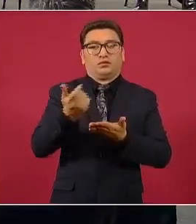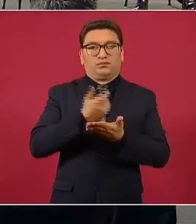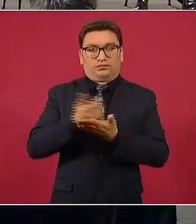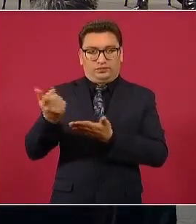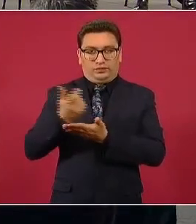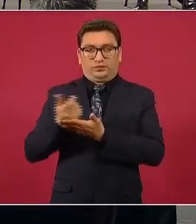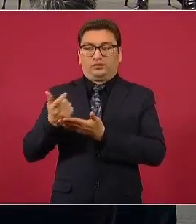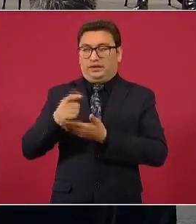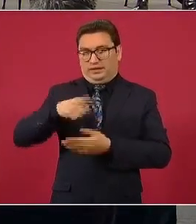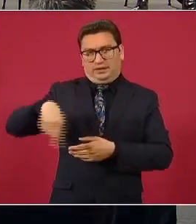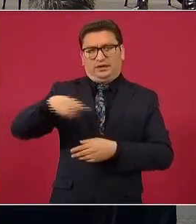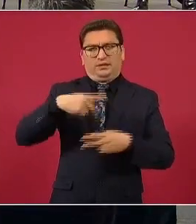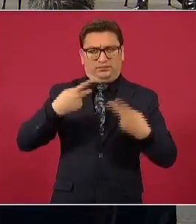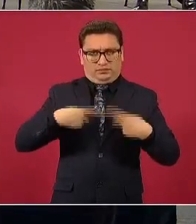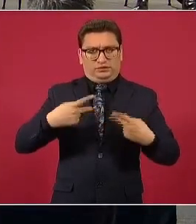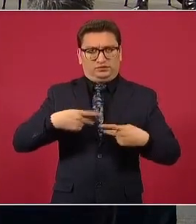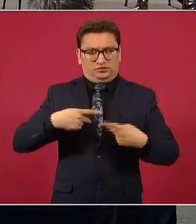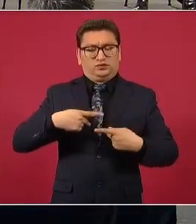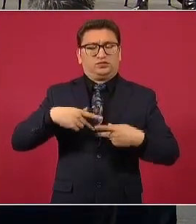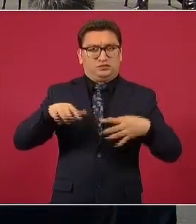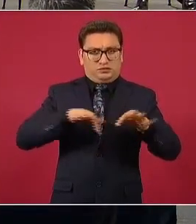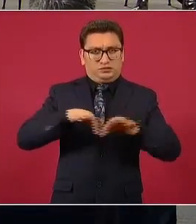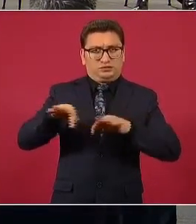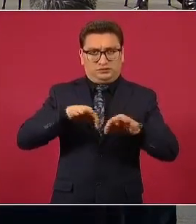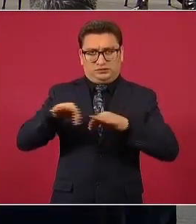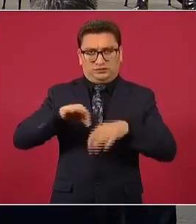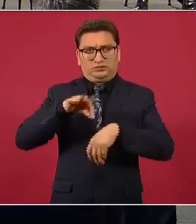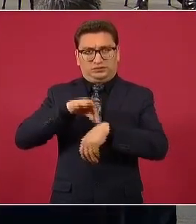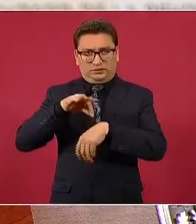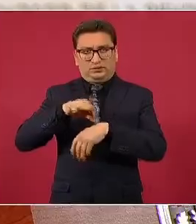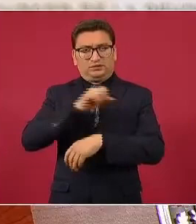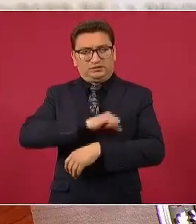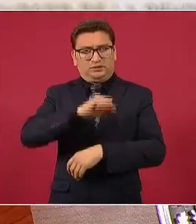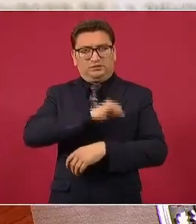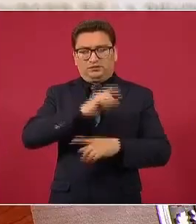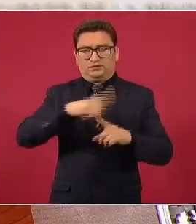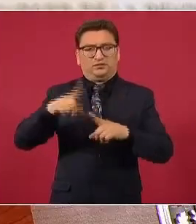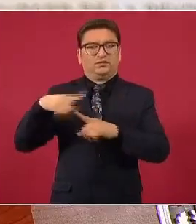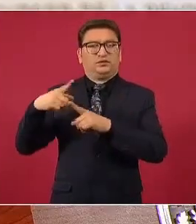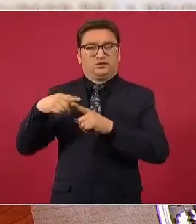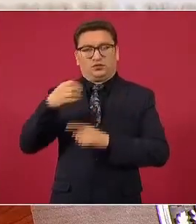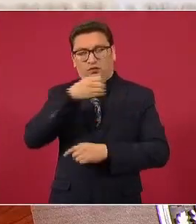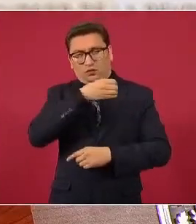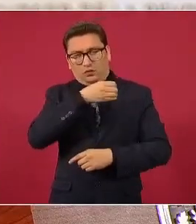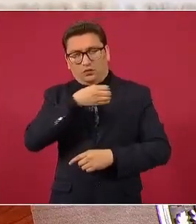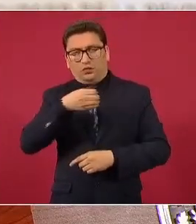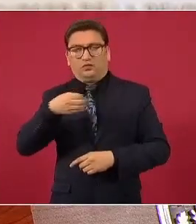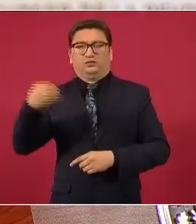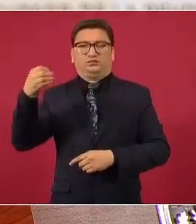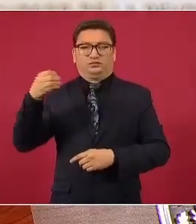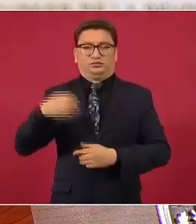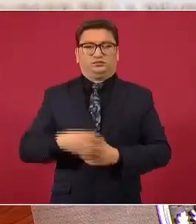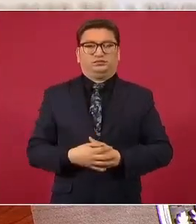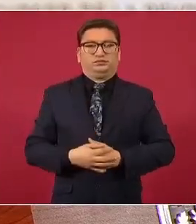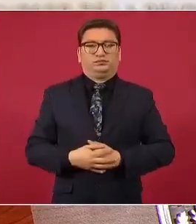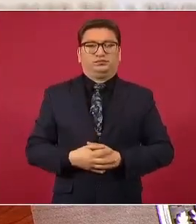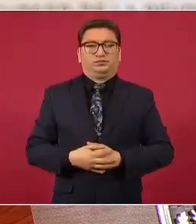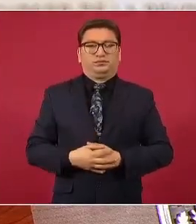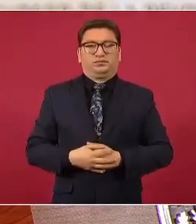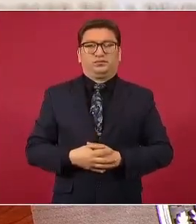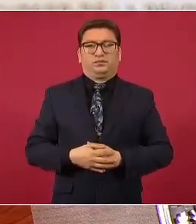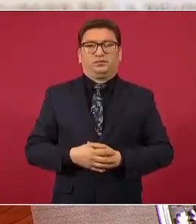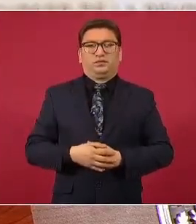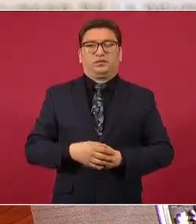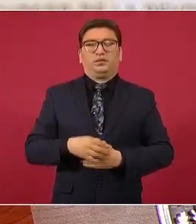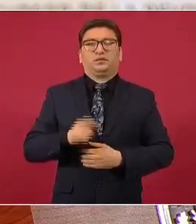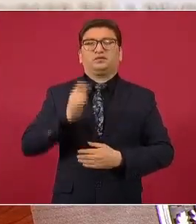de los trabajadores del sector salud, una especie de